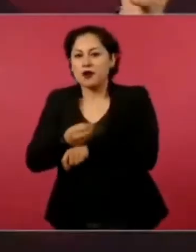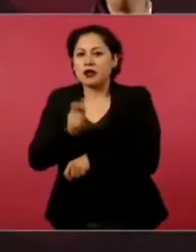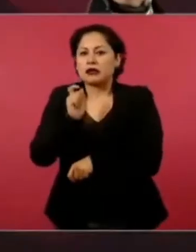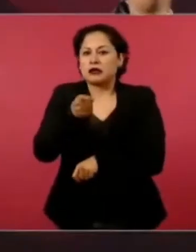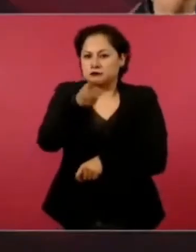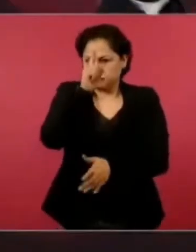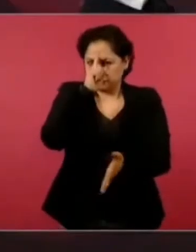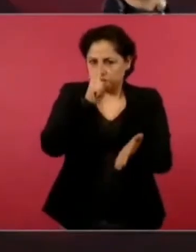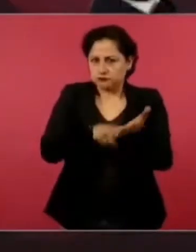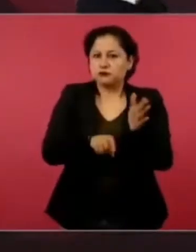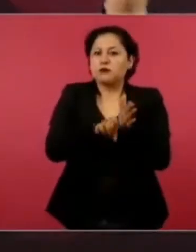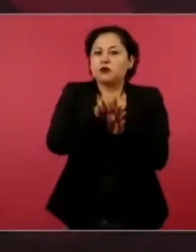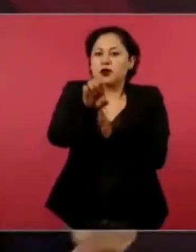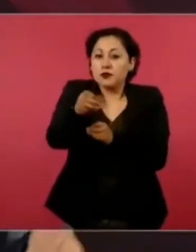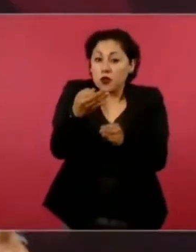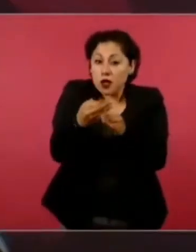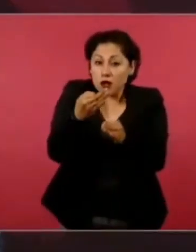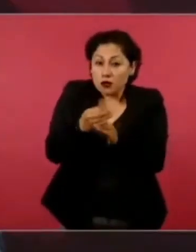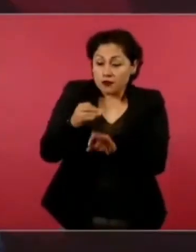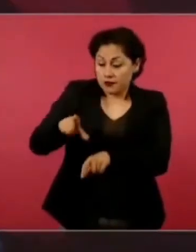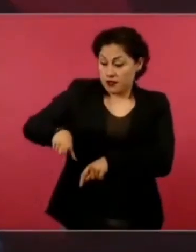construir trenes.